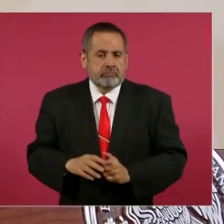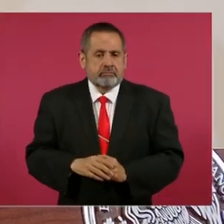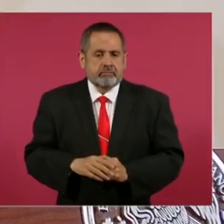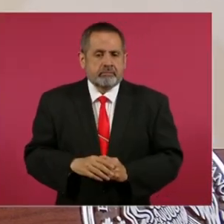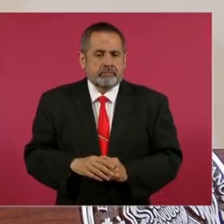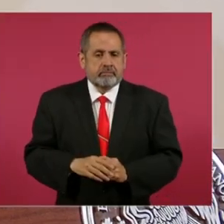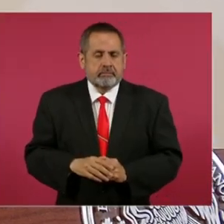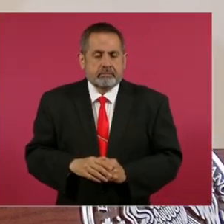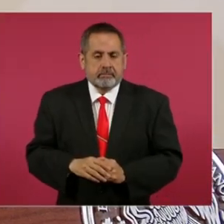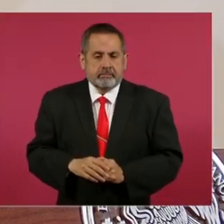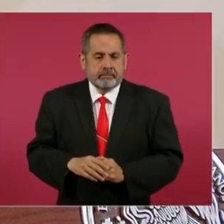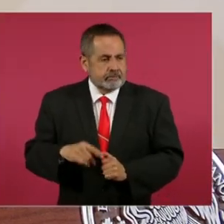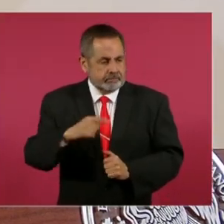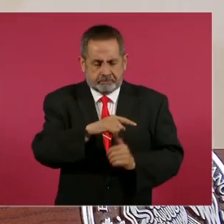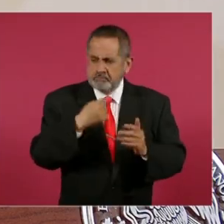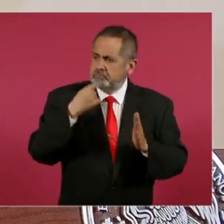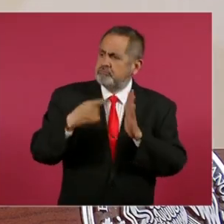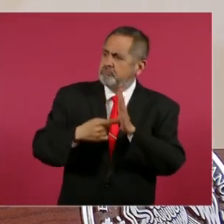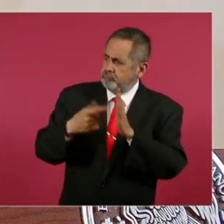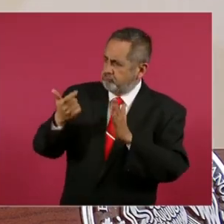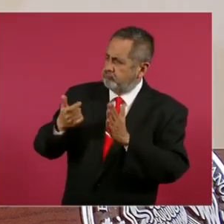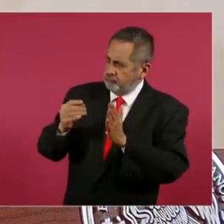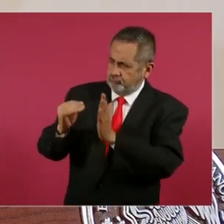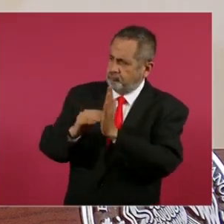que lo manifiesten,